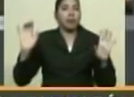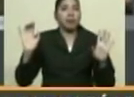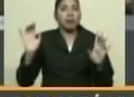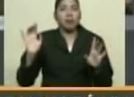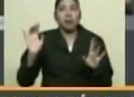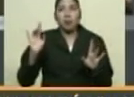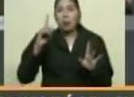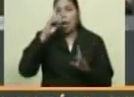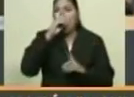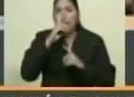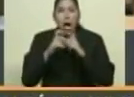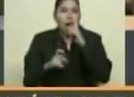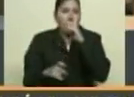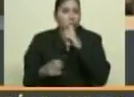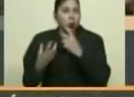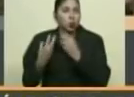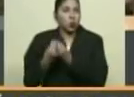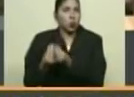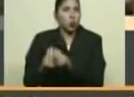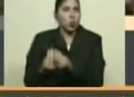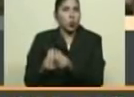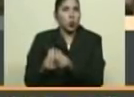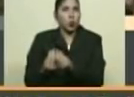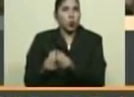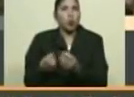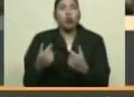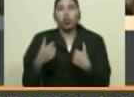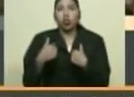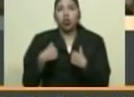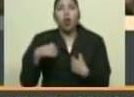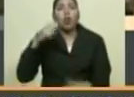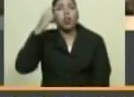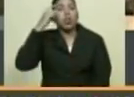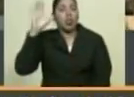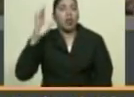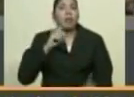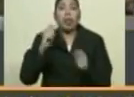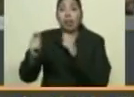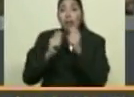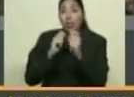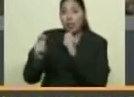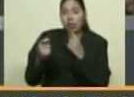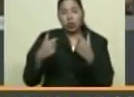años. Y un día dije yo, Carrizales, en una entrevista,